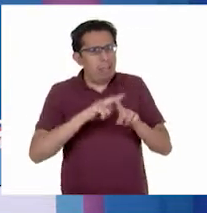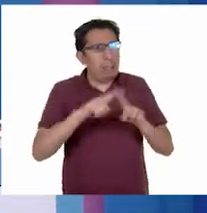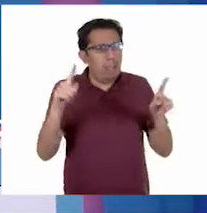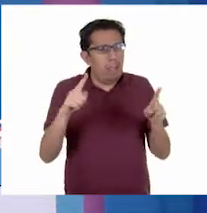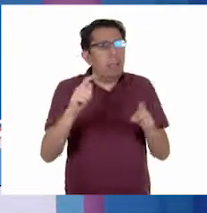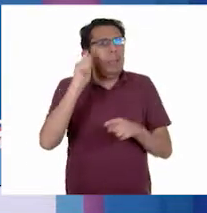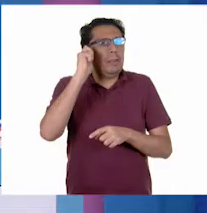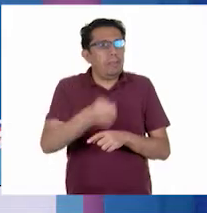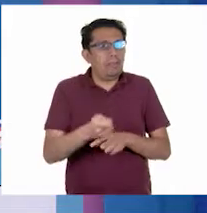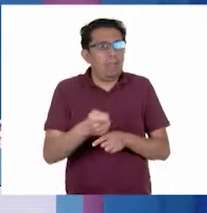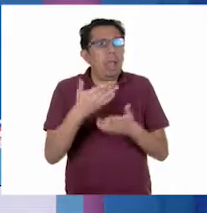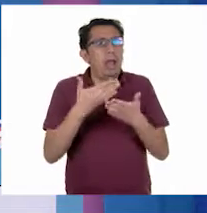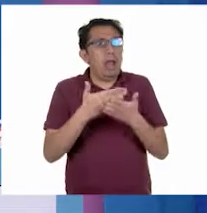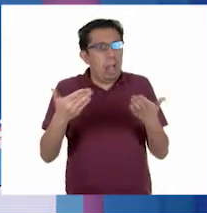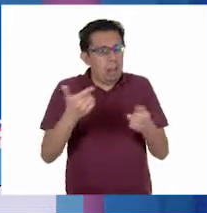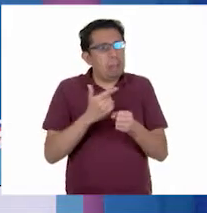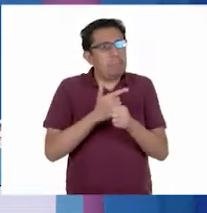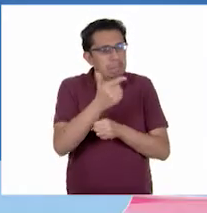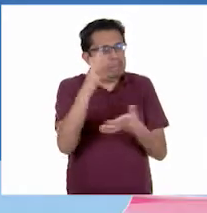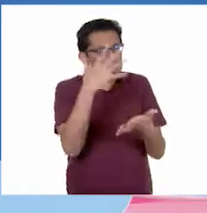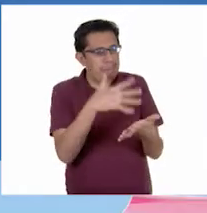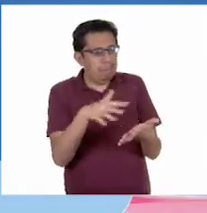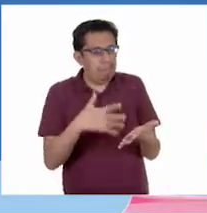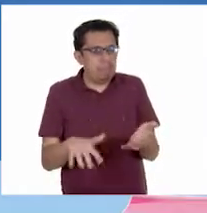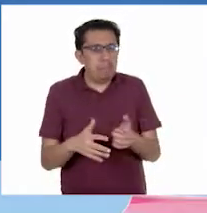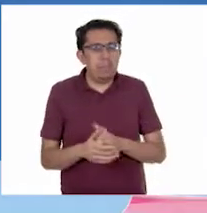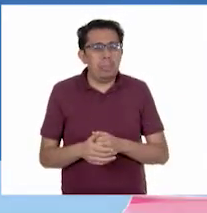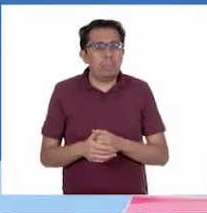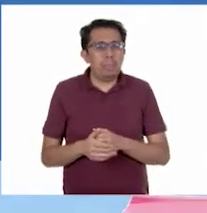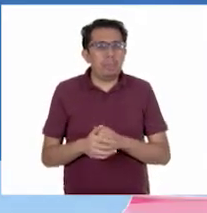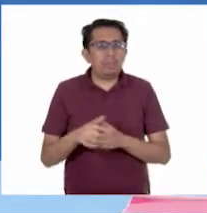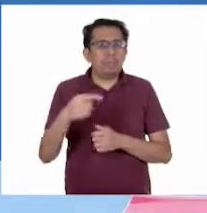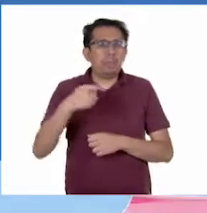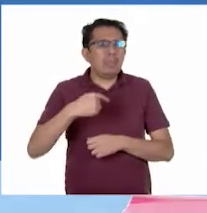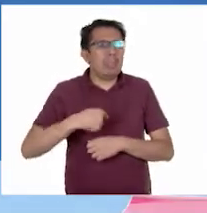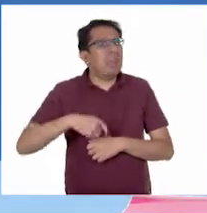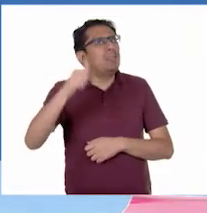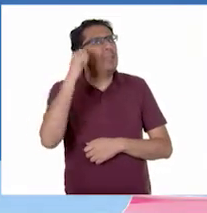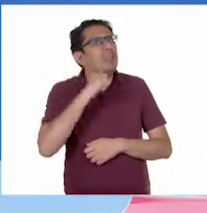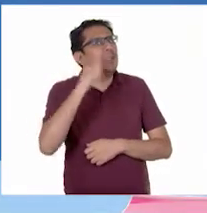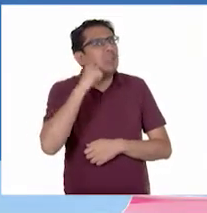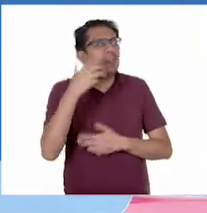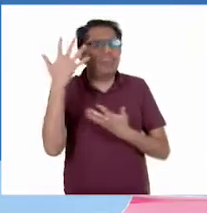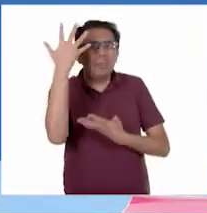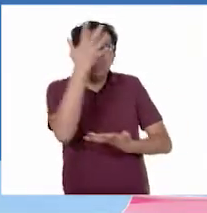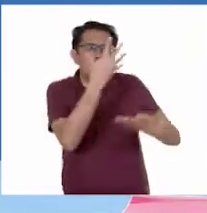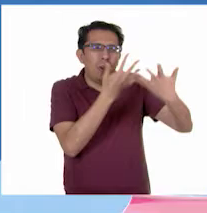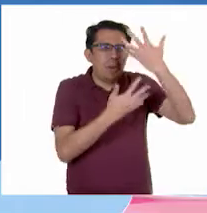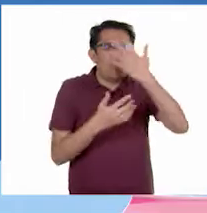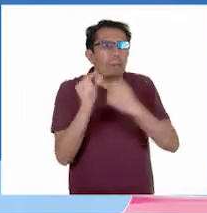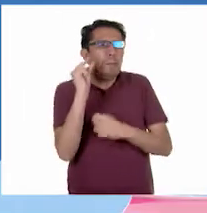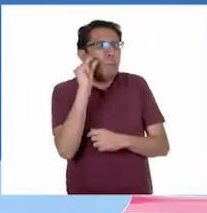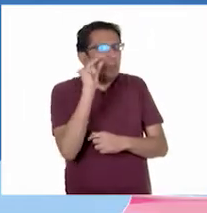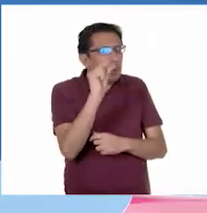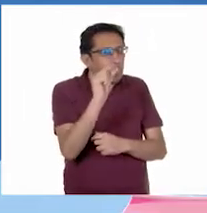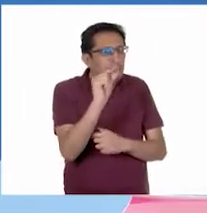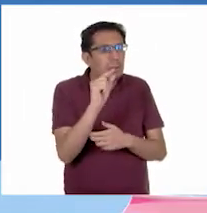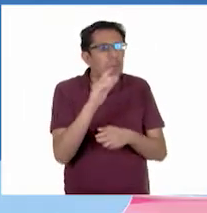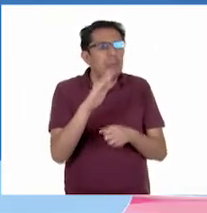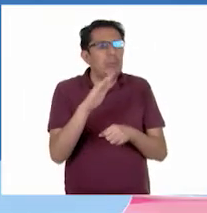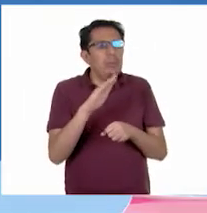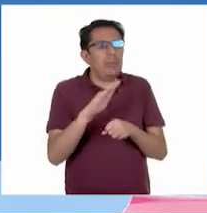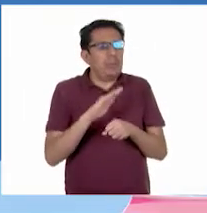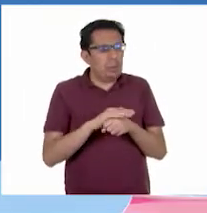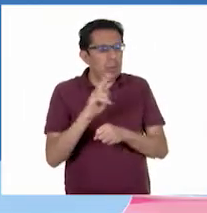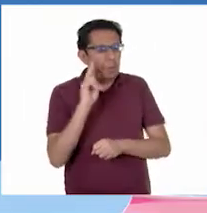observarlas en los poemas que vamos a leer. Yo siempre me confundo un poquito al momento de